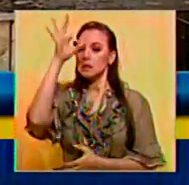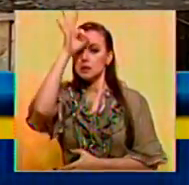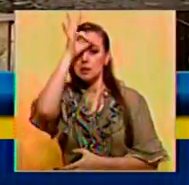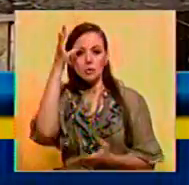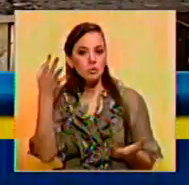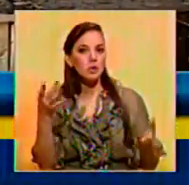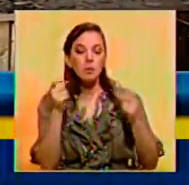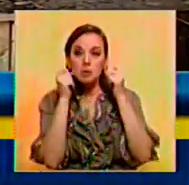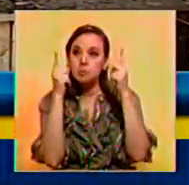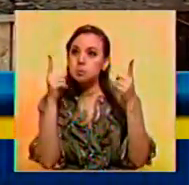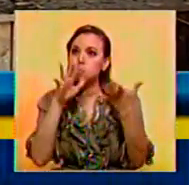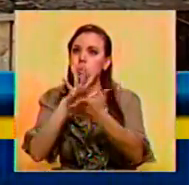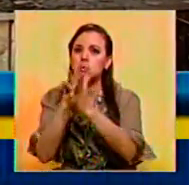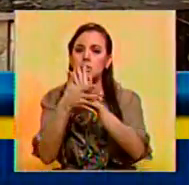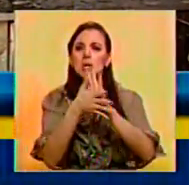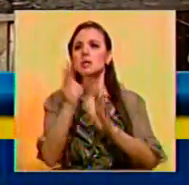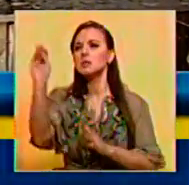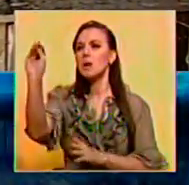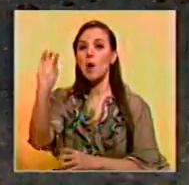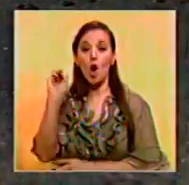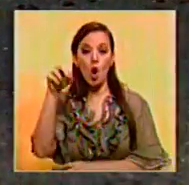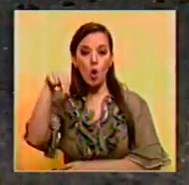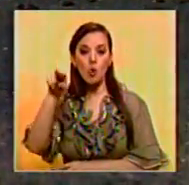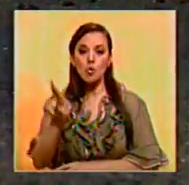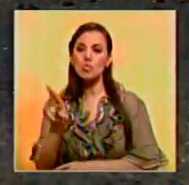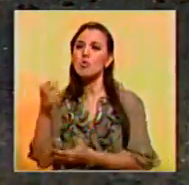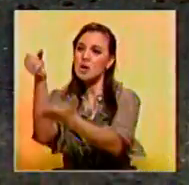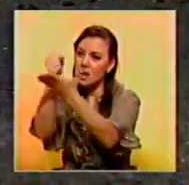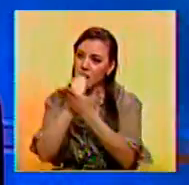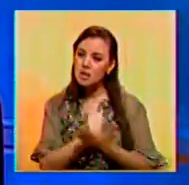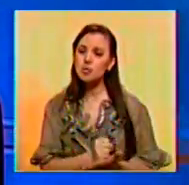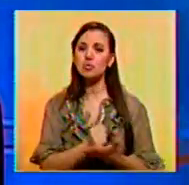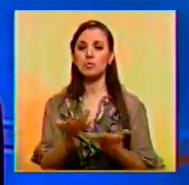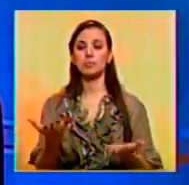destrucción instó a la ONU a priorizar el envío de ayuda humanitaria